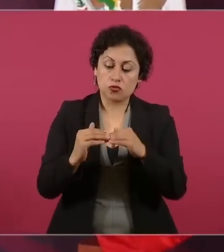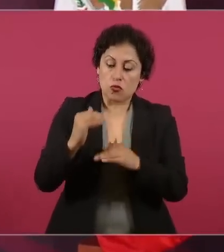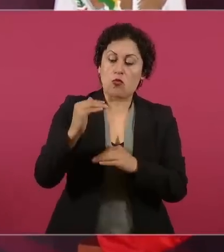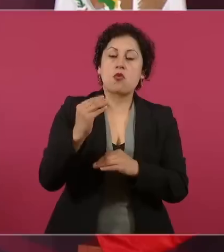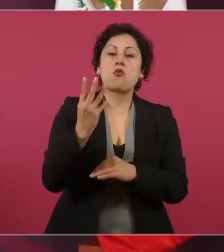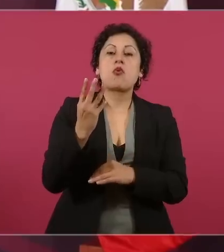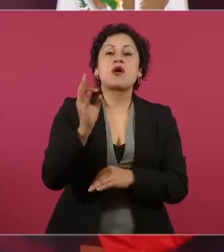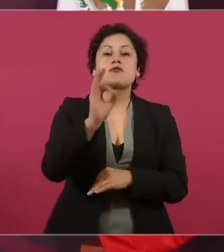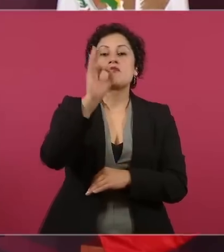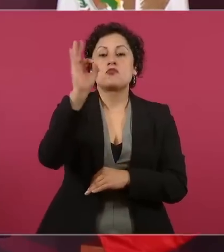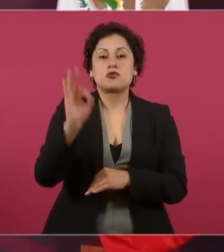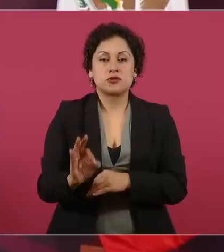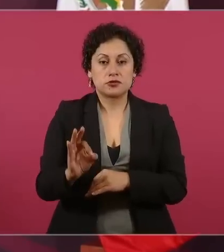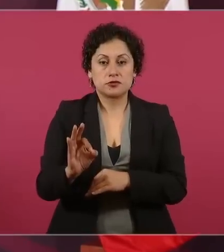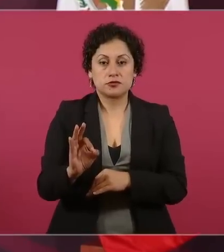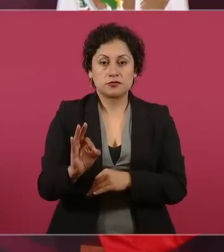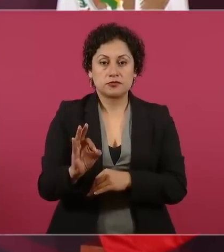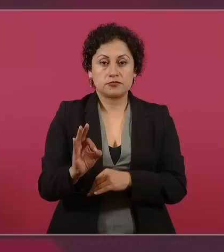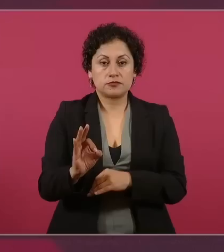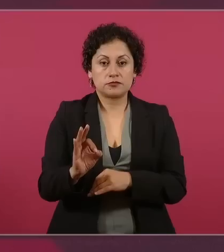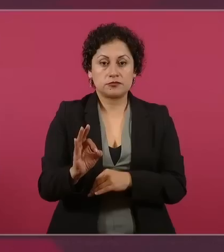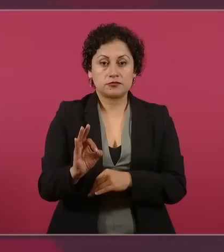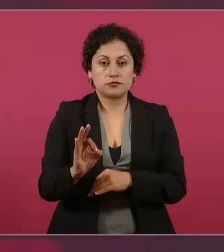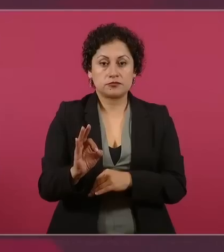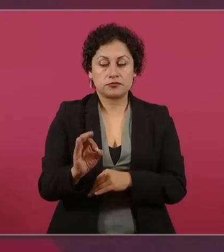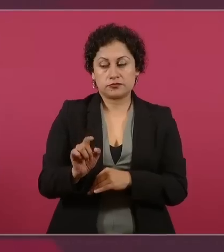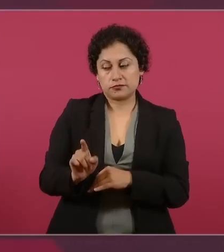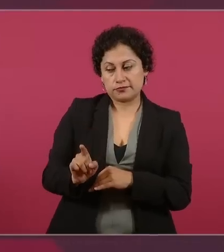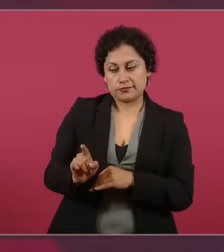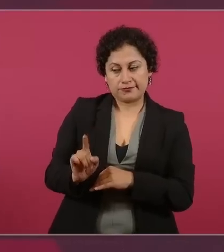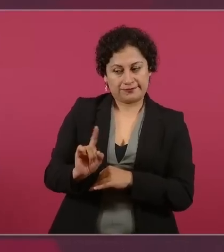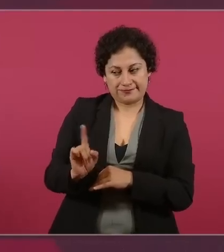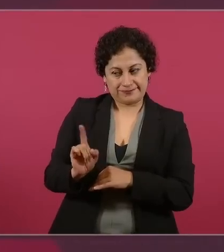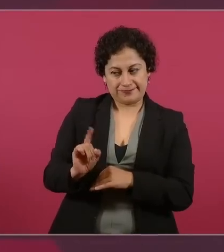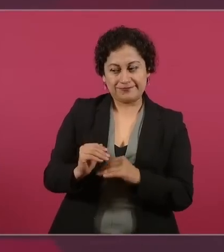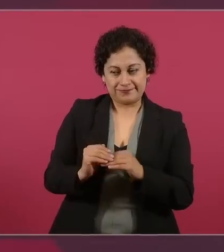4%, pero no, crecimos 6%.